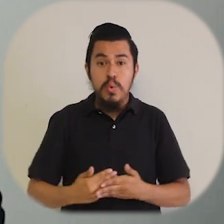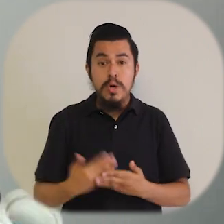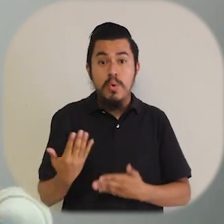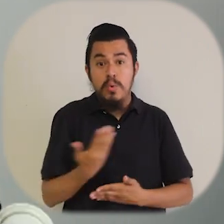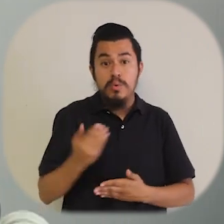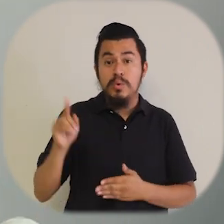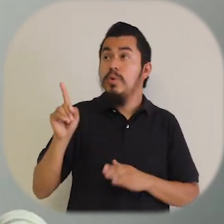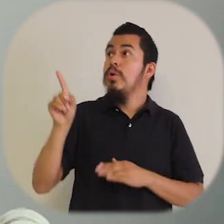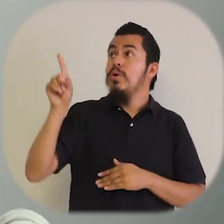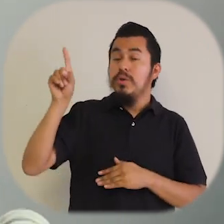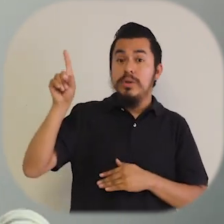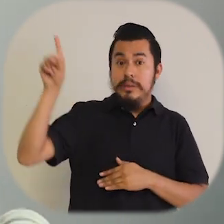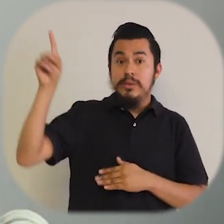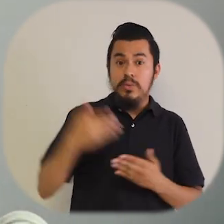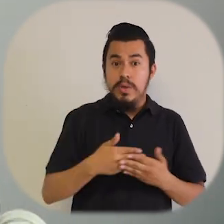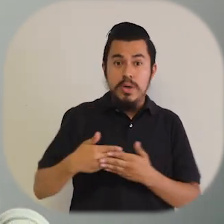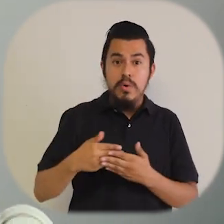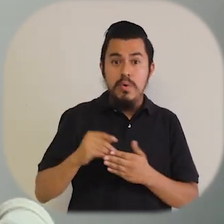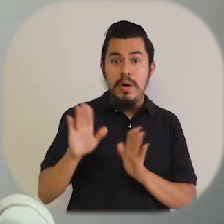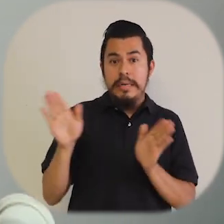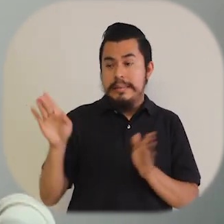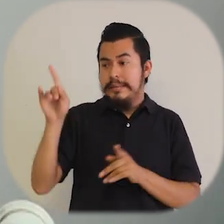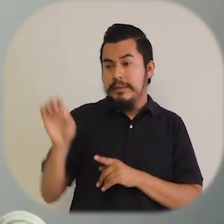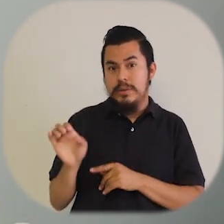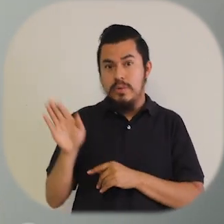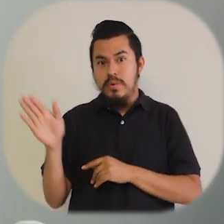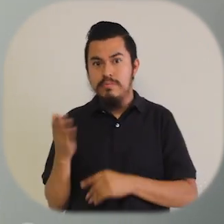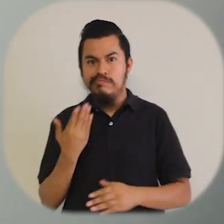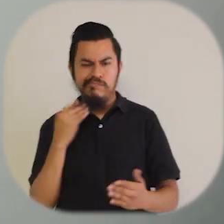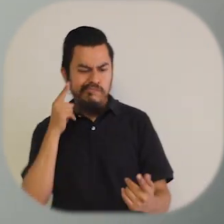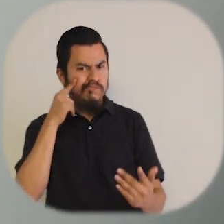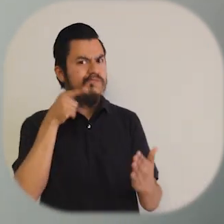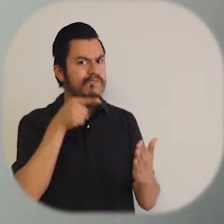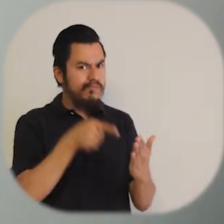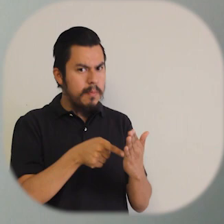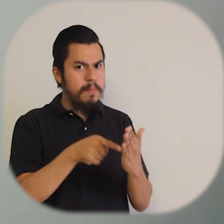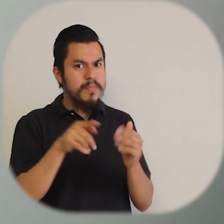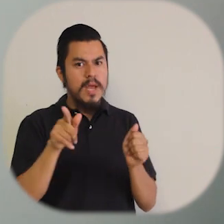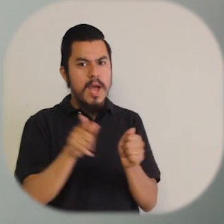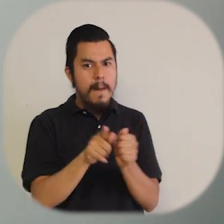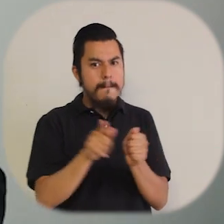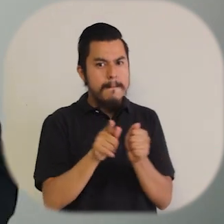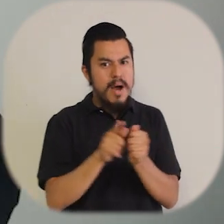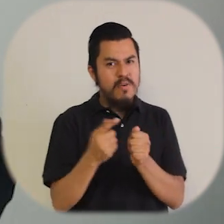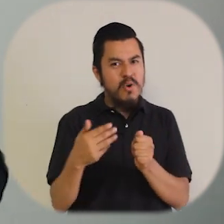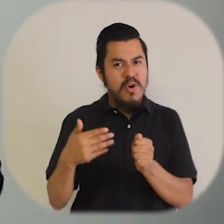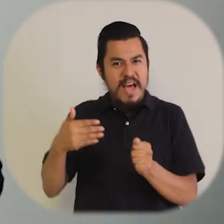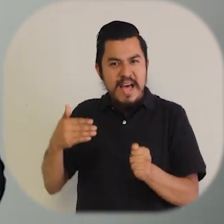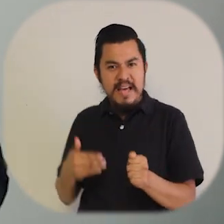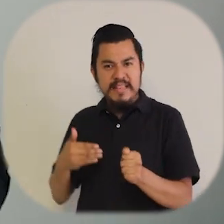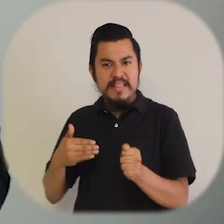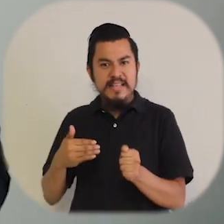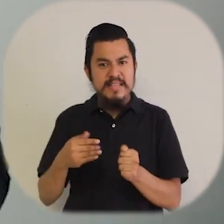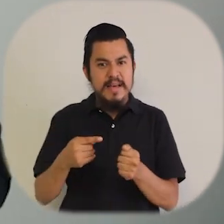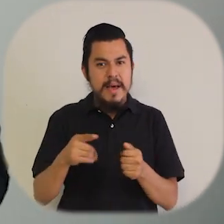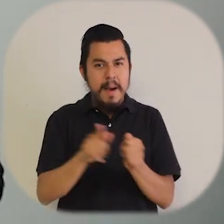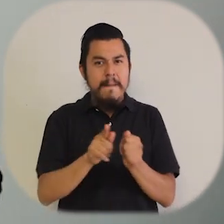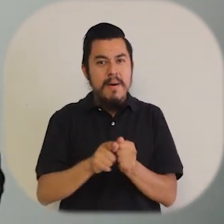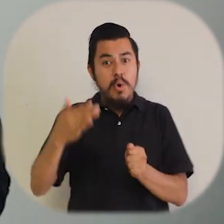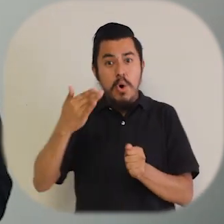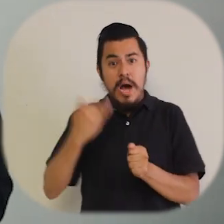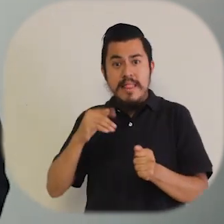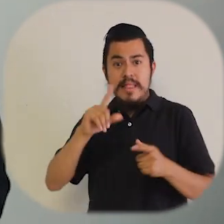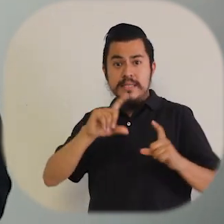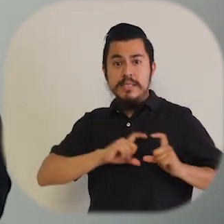Cristo. Si lo vemos un poco más exactamente, el apóstol Pablo desde el principio, desde que se arrepintió ante el